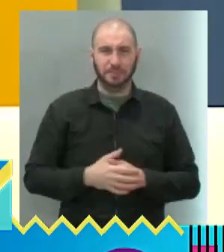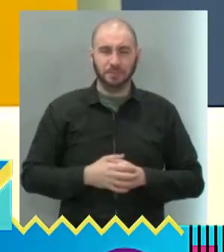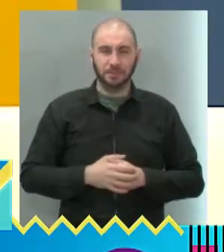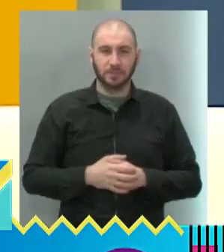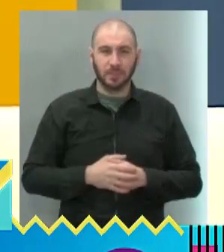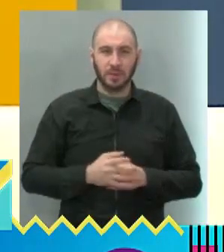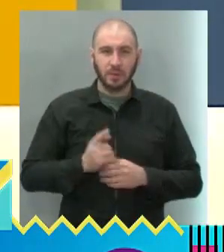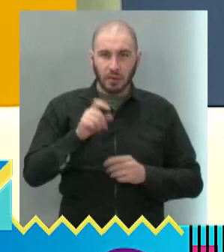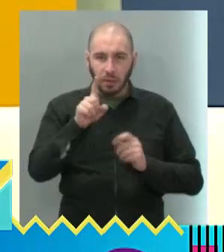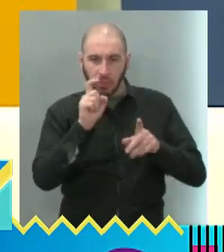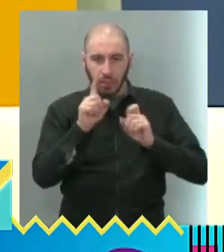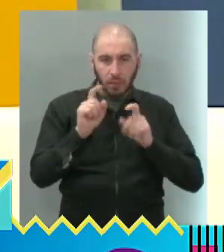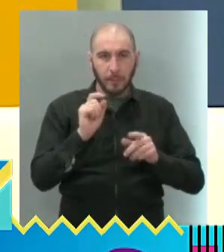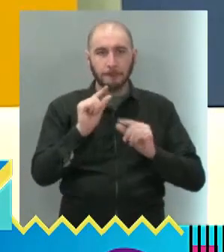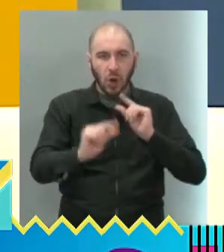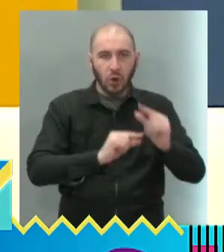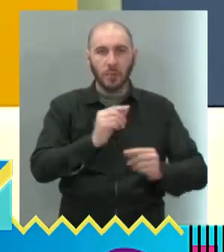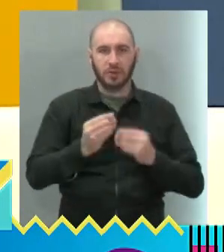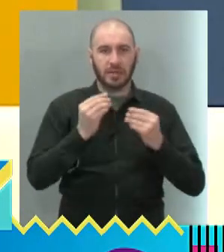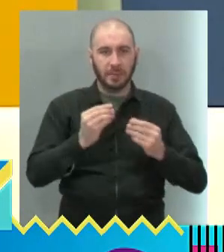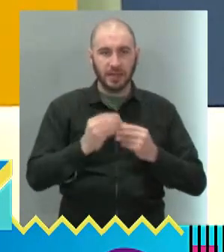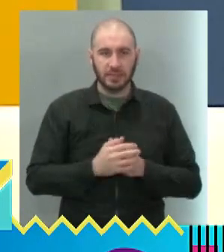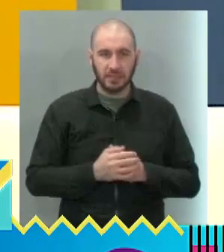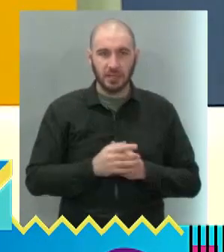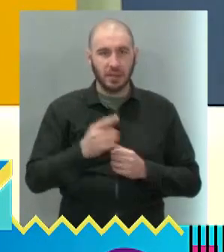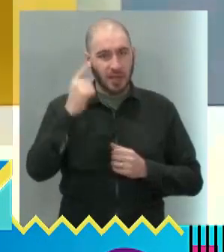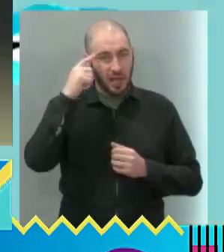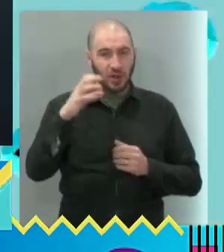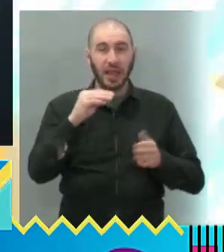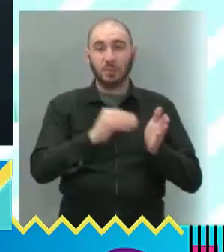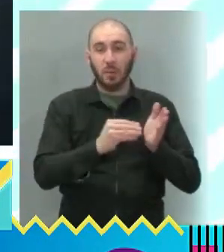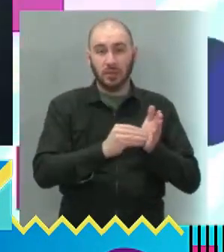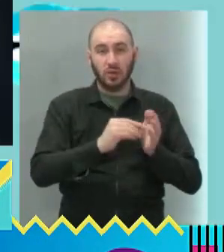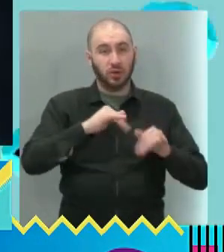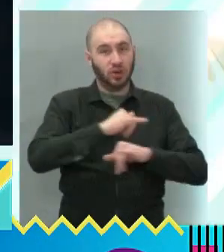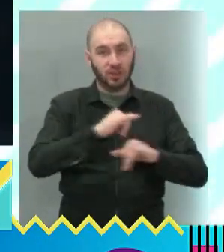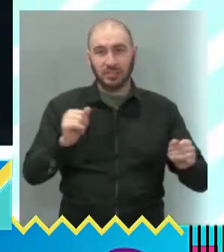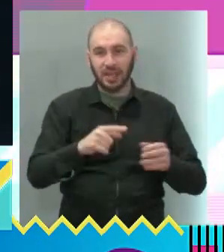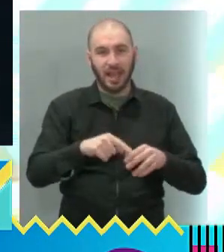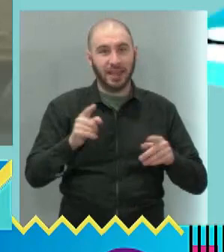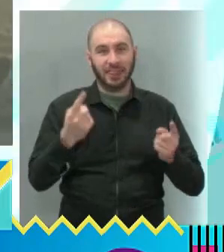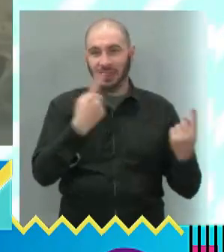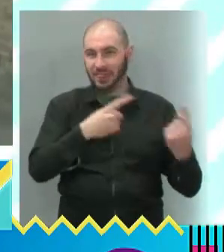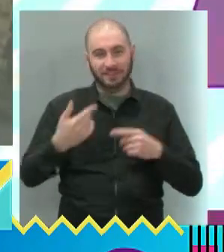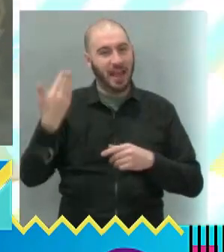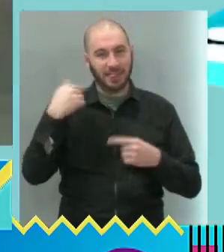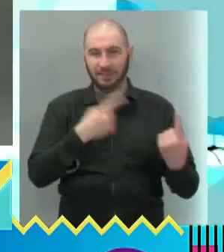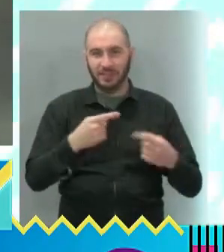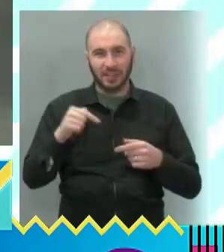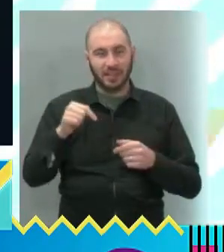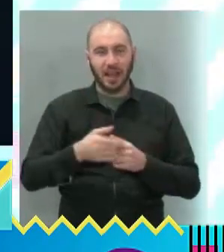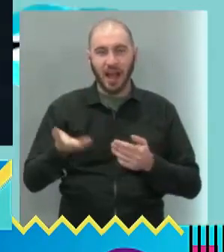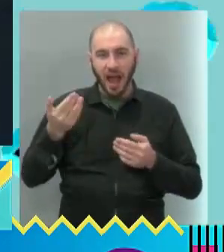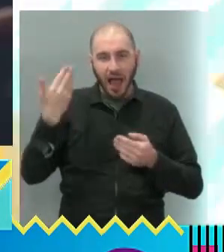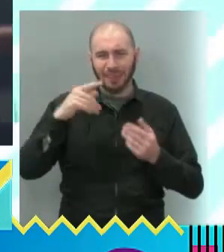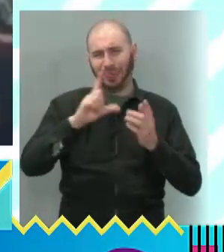y que se van enterando de a poco de qué es lo que está sucediendo. Pensemos que son épocas donde las noticias no llegaban como llegan hoy instantáneamente, ¿no es